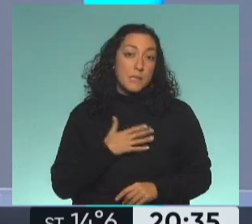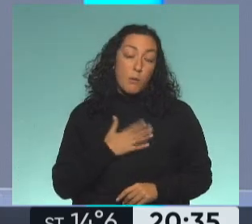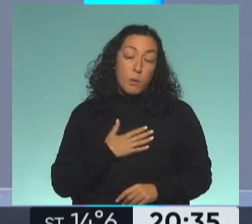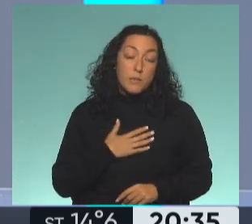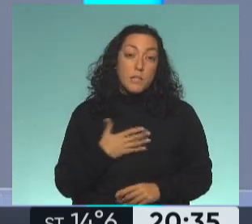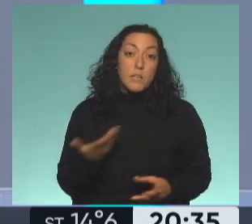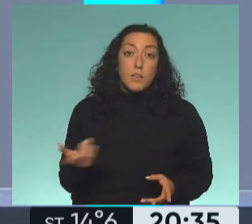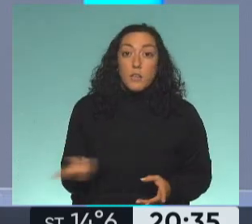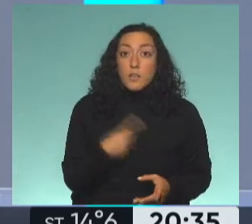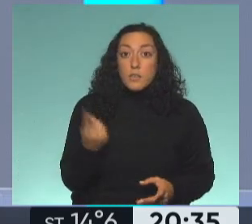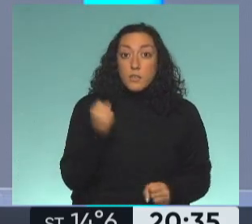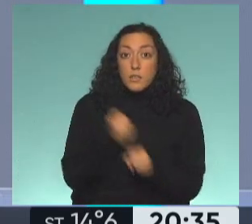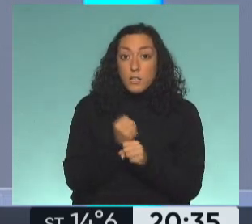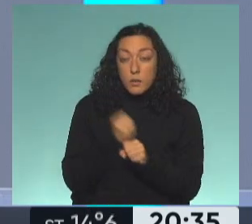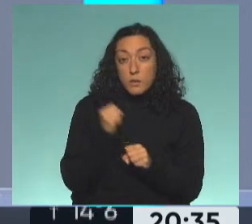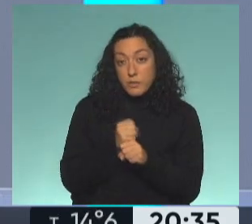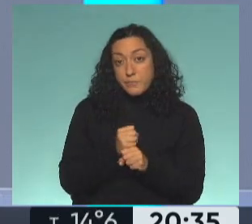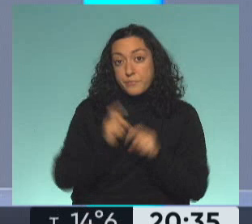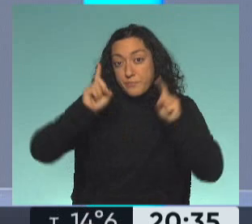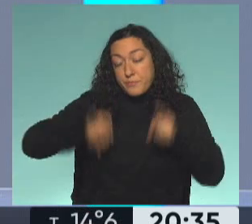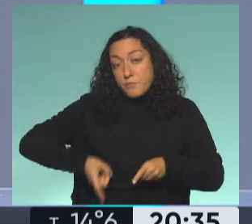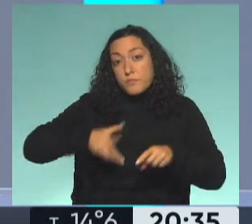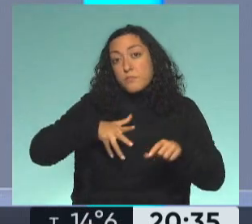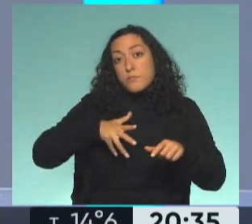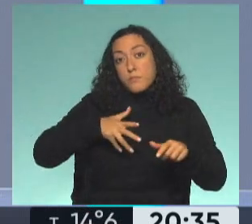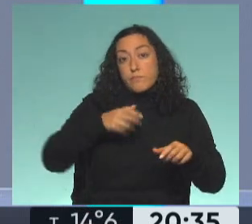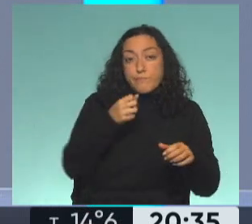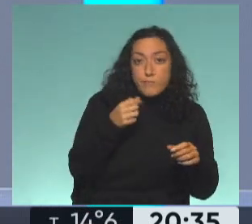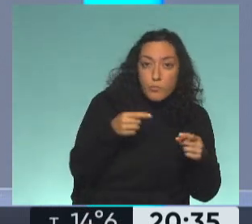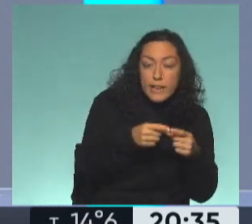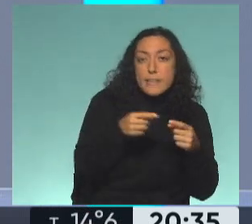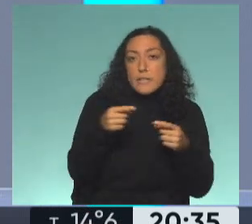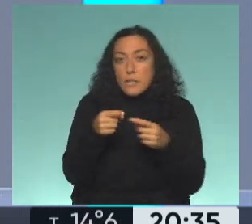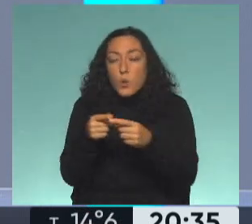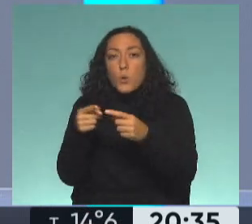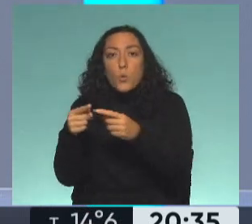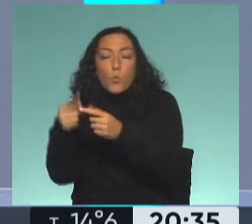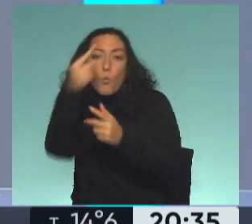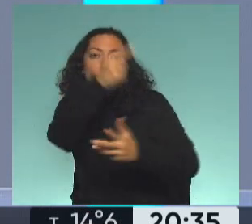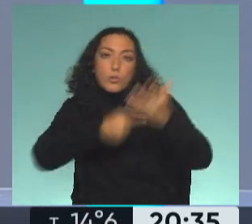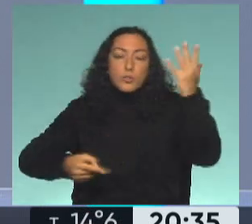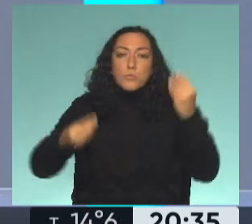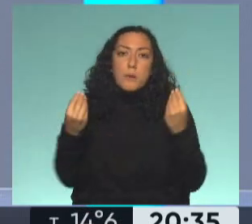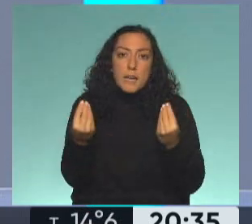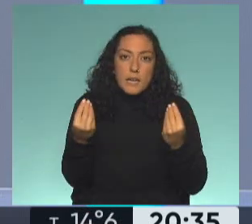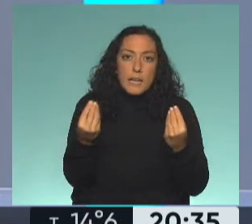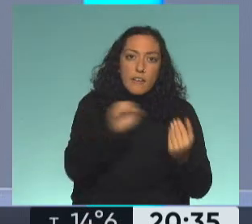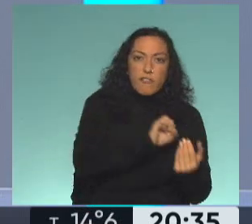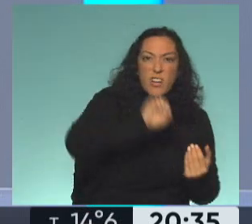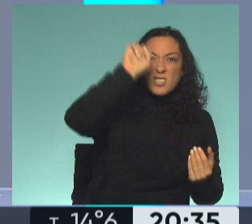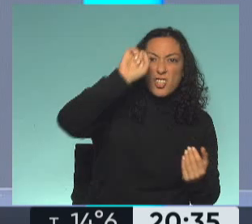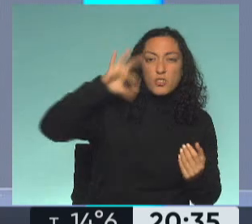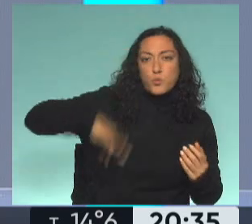seguimos trabajando varias líneas de acción para tratar de que eso impacte lo menos